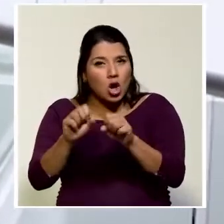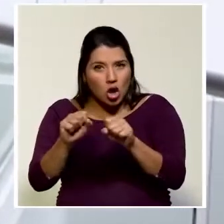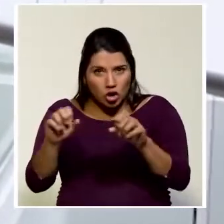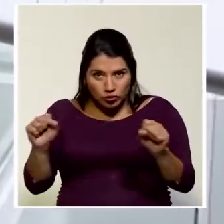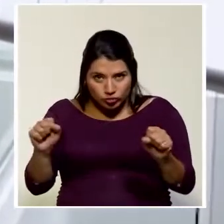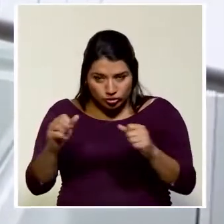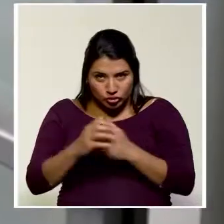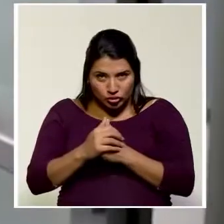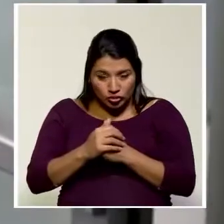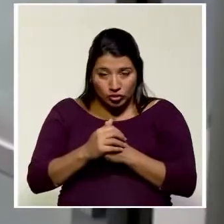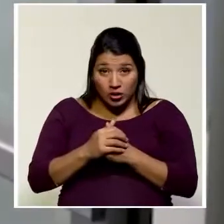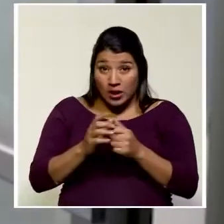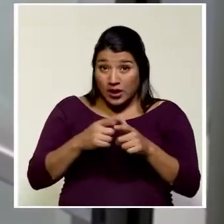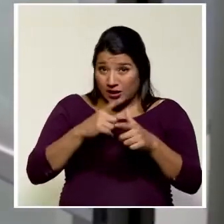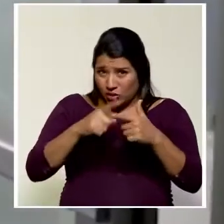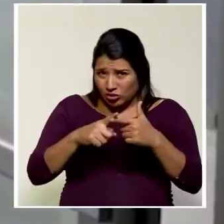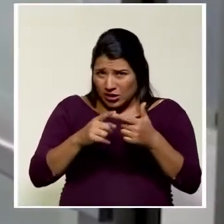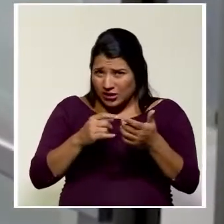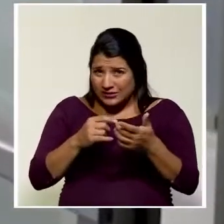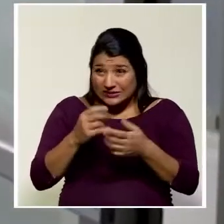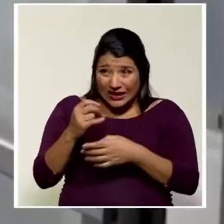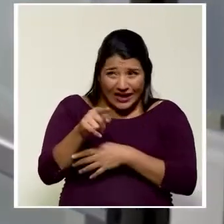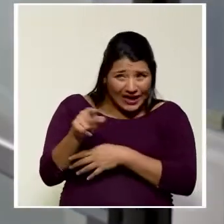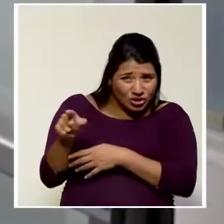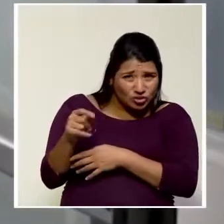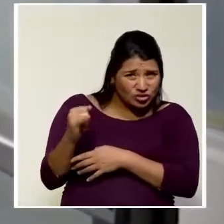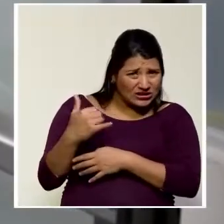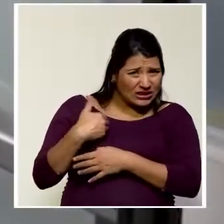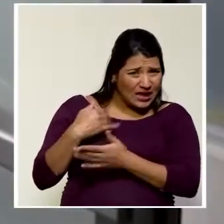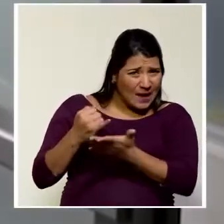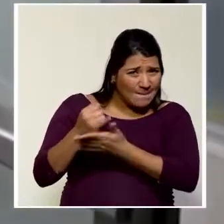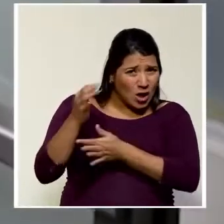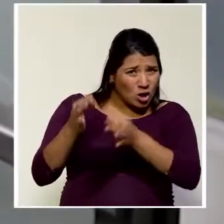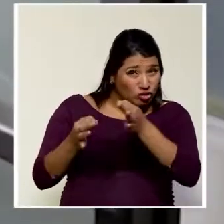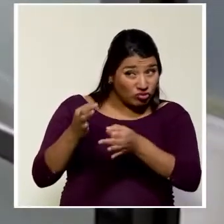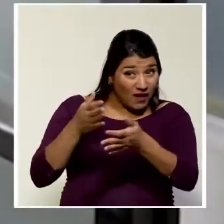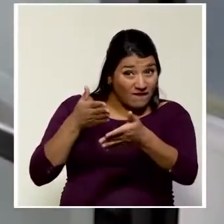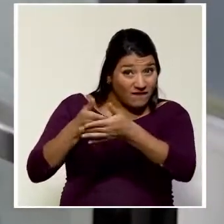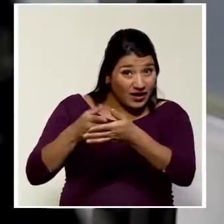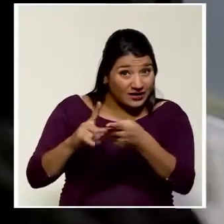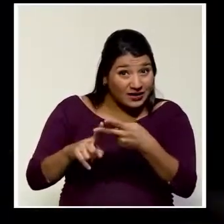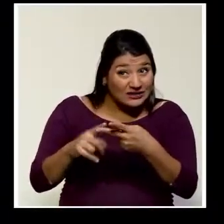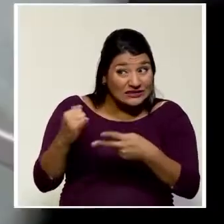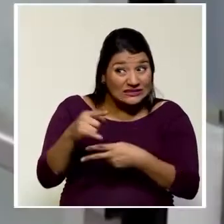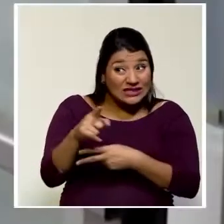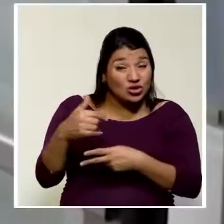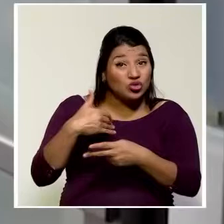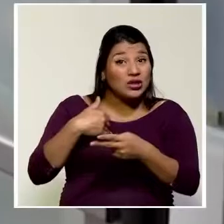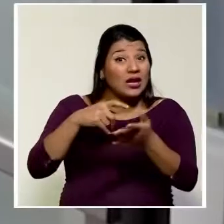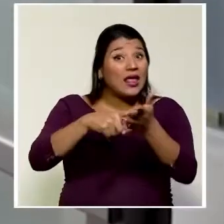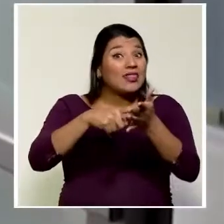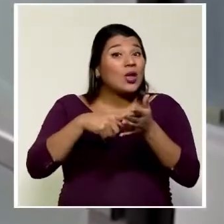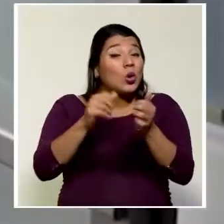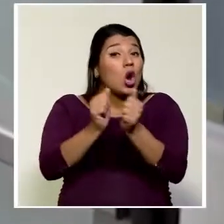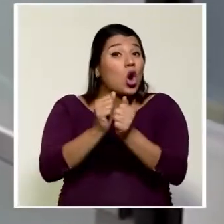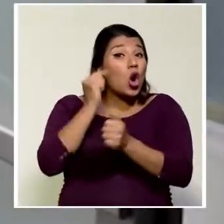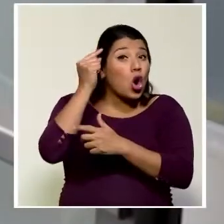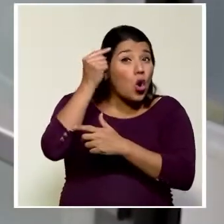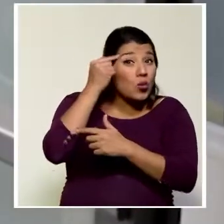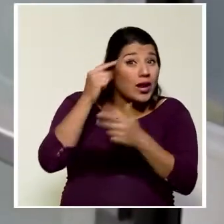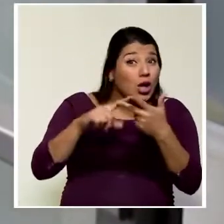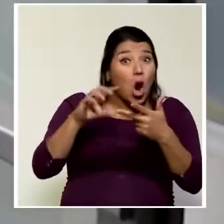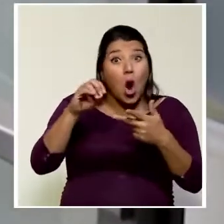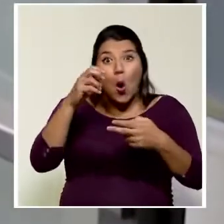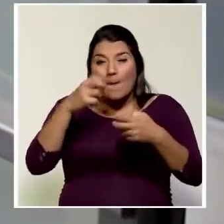voto las investigaciones judiciales, las deudas con el Estado o los escándalos mediáticos? Para